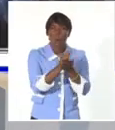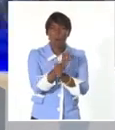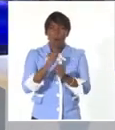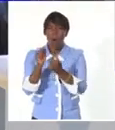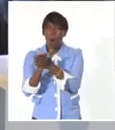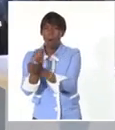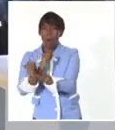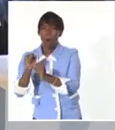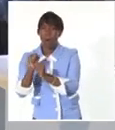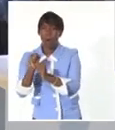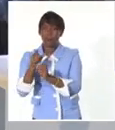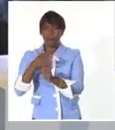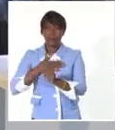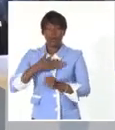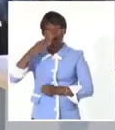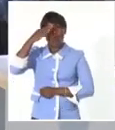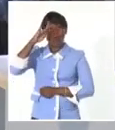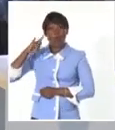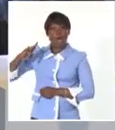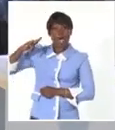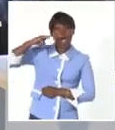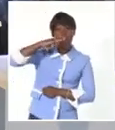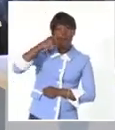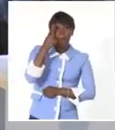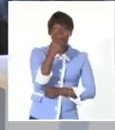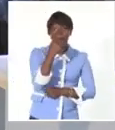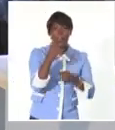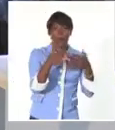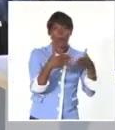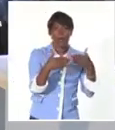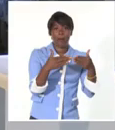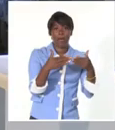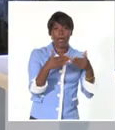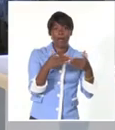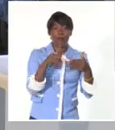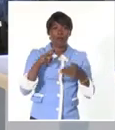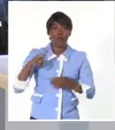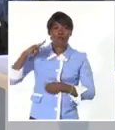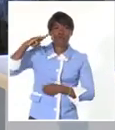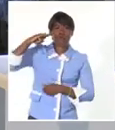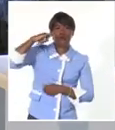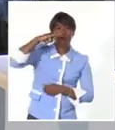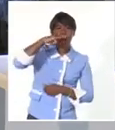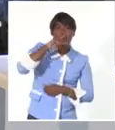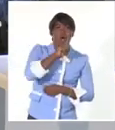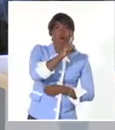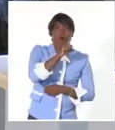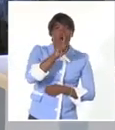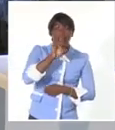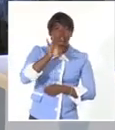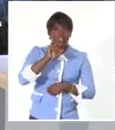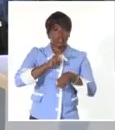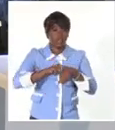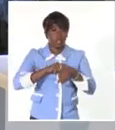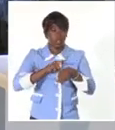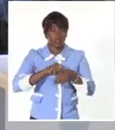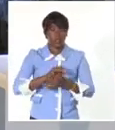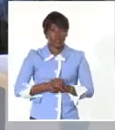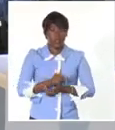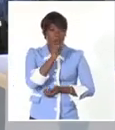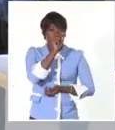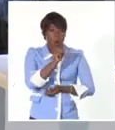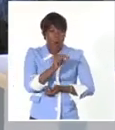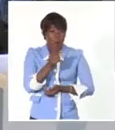Panamá, que salía a las 11:15, que Orlando Bosch estaba involucrado, que iba a utilizar mercenarios. ¿Y qué